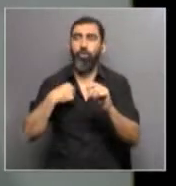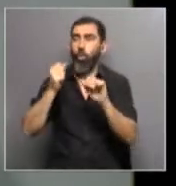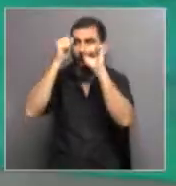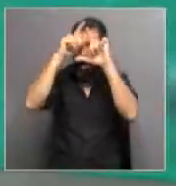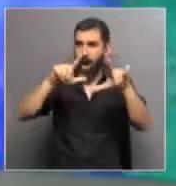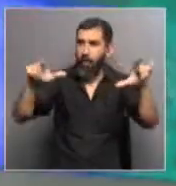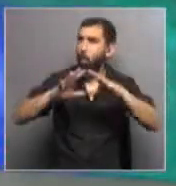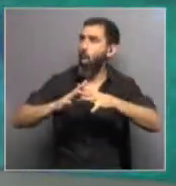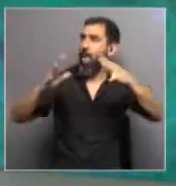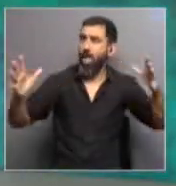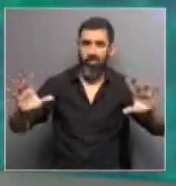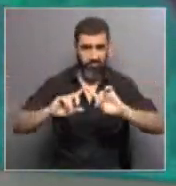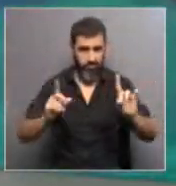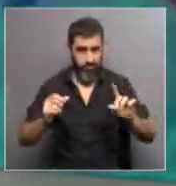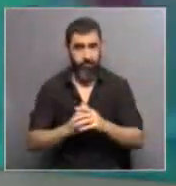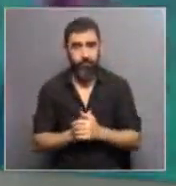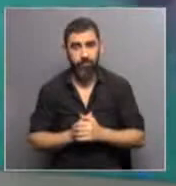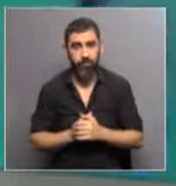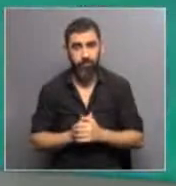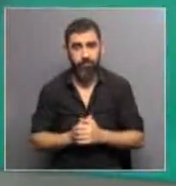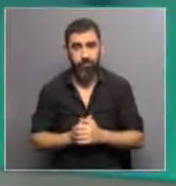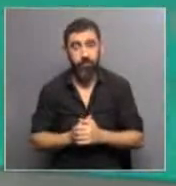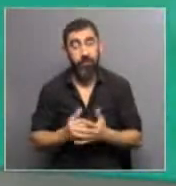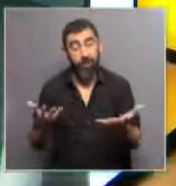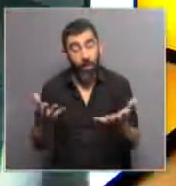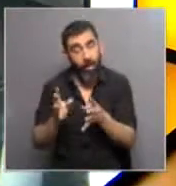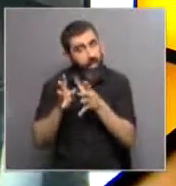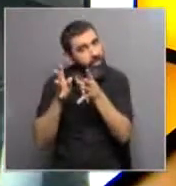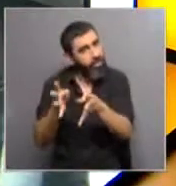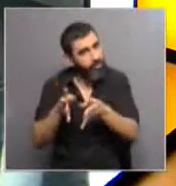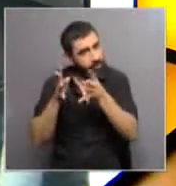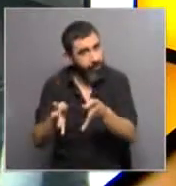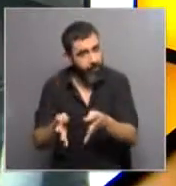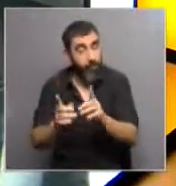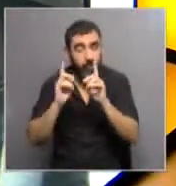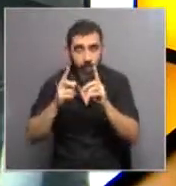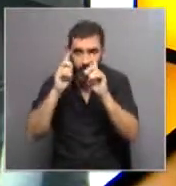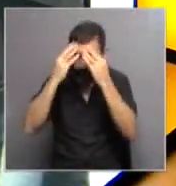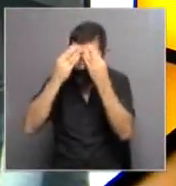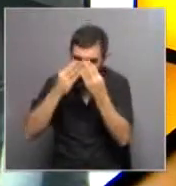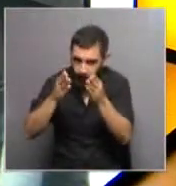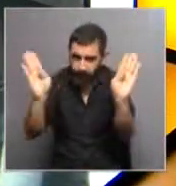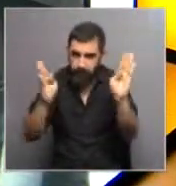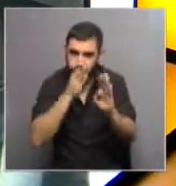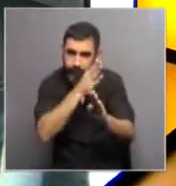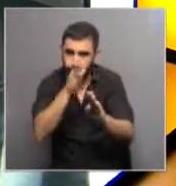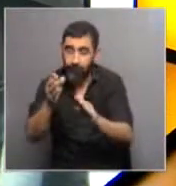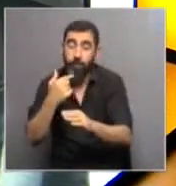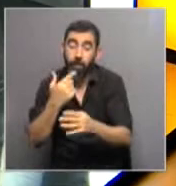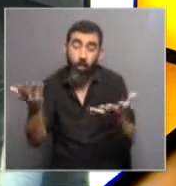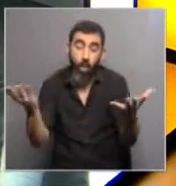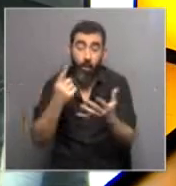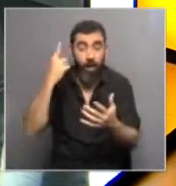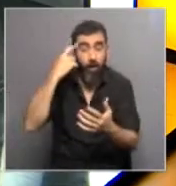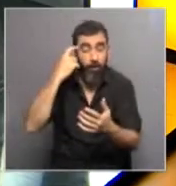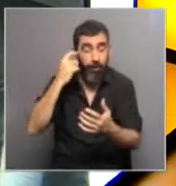vivir del campo? Yo creo que sí, tenemos ese desafío. Incluso hay que abrir la cabeza y diversificarnos. Ahora, por ejemplo, está toda la experiencia